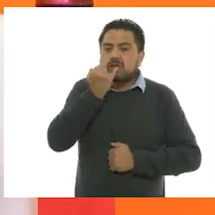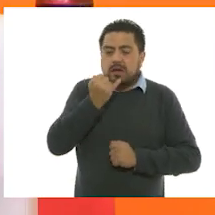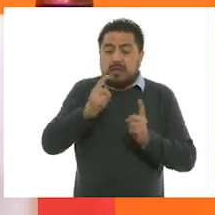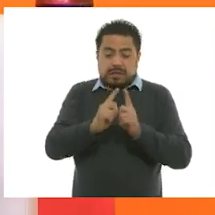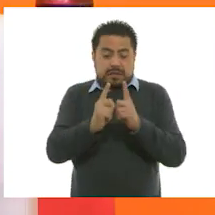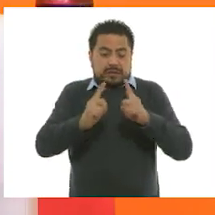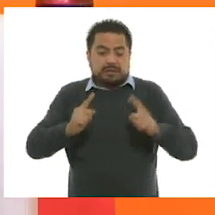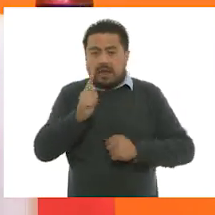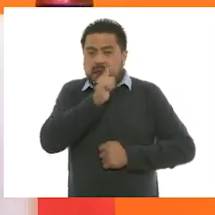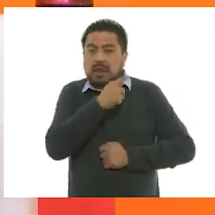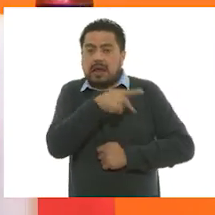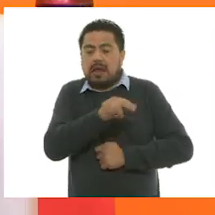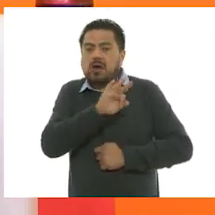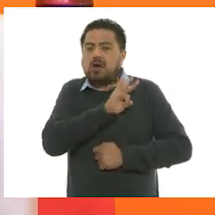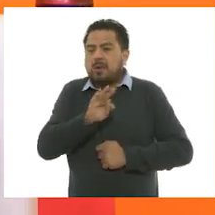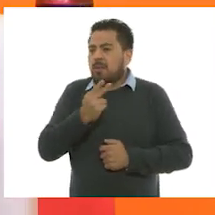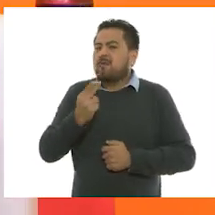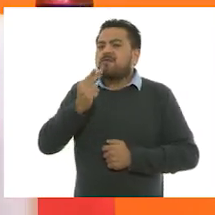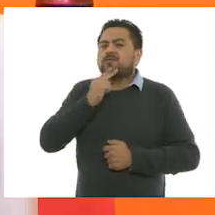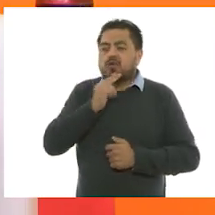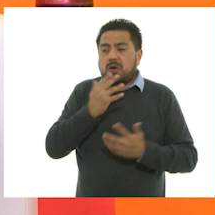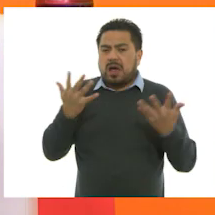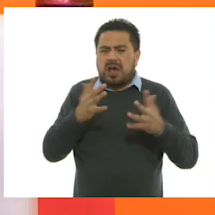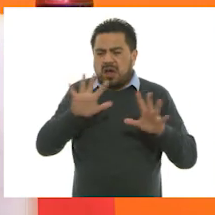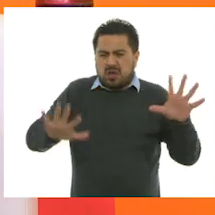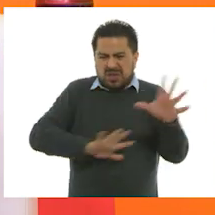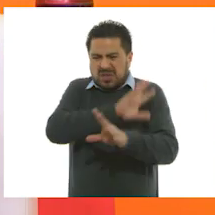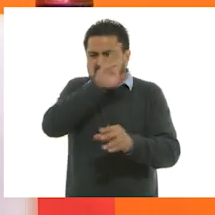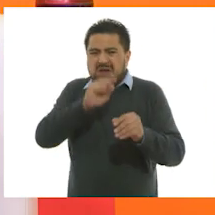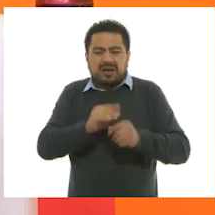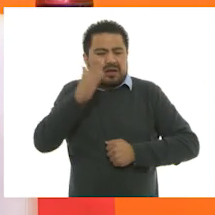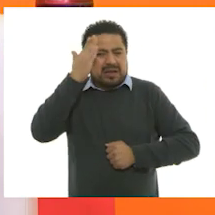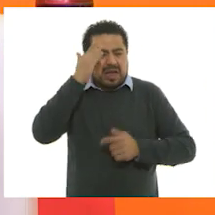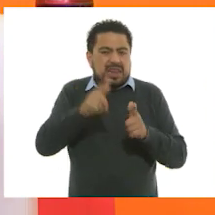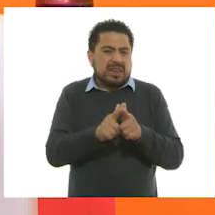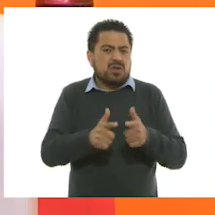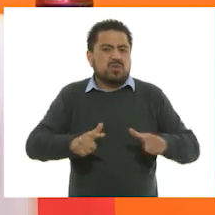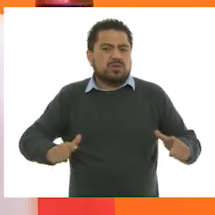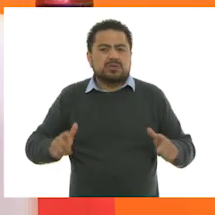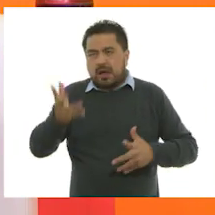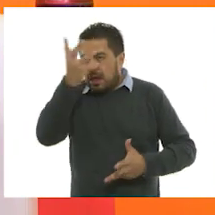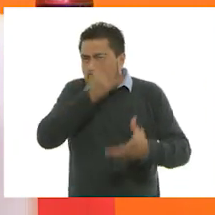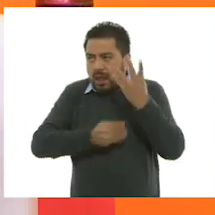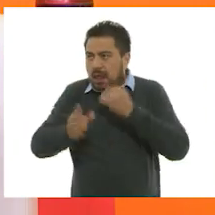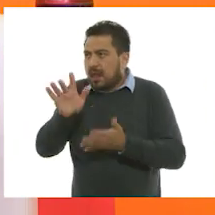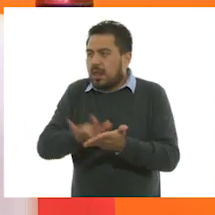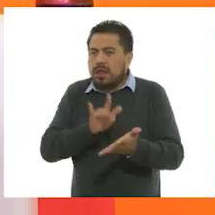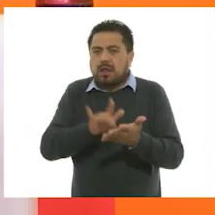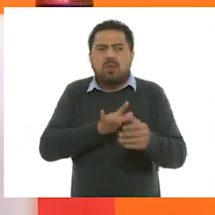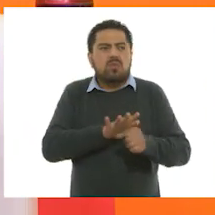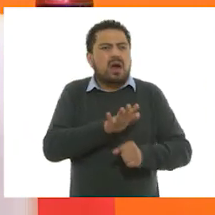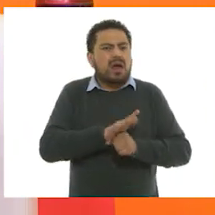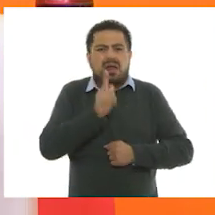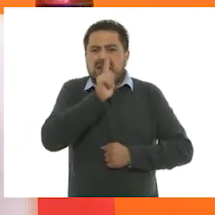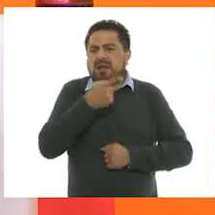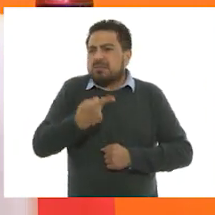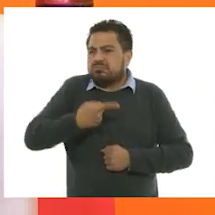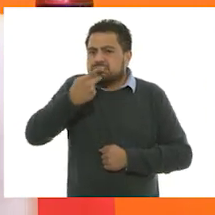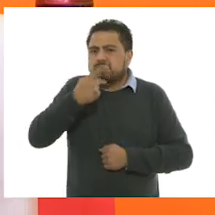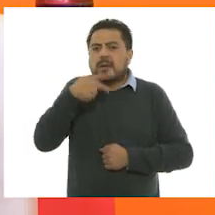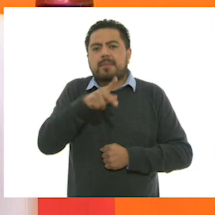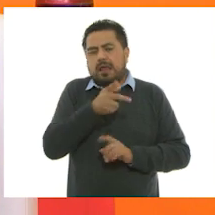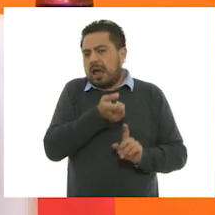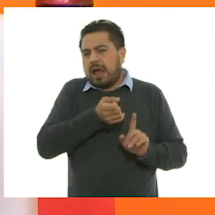su lengua podrán poner en funcionamiento todas las capacidades lingüísticas y aprender cualquier lengua oral, pero en